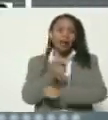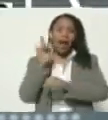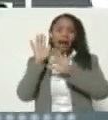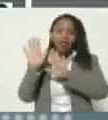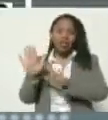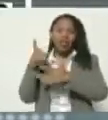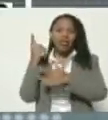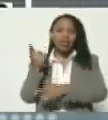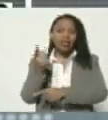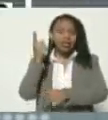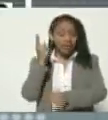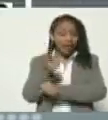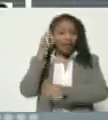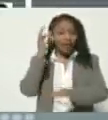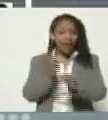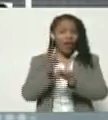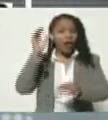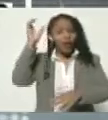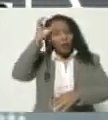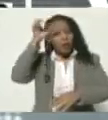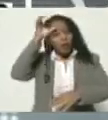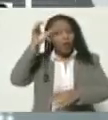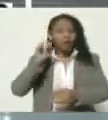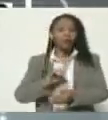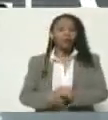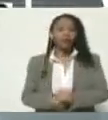en el pueblo, en su conciencia.